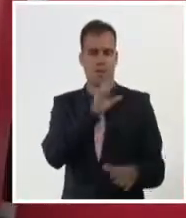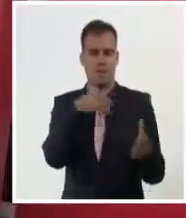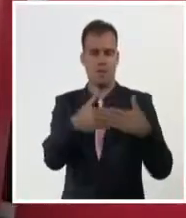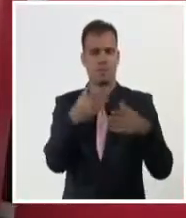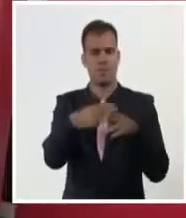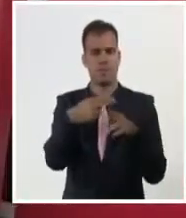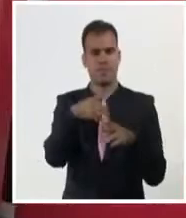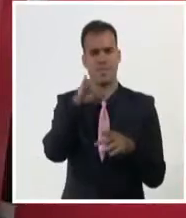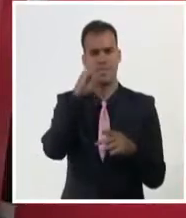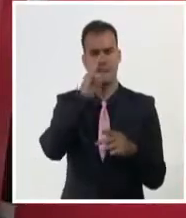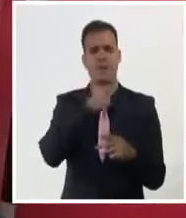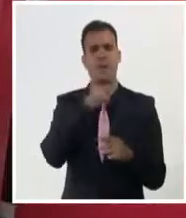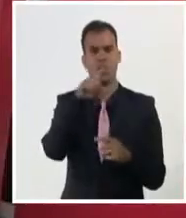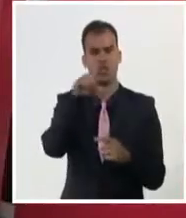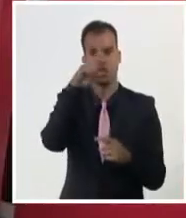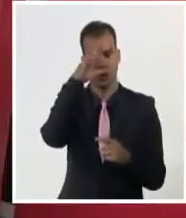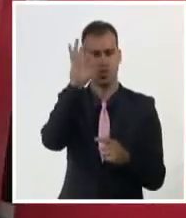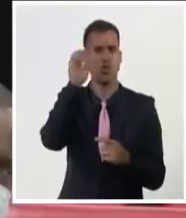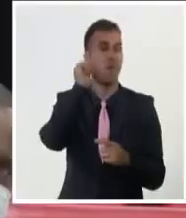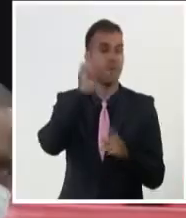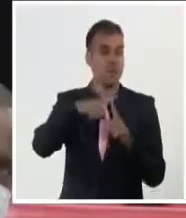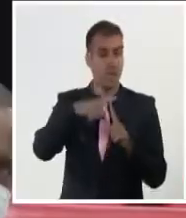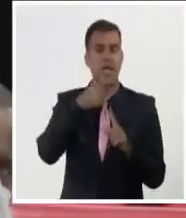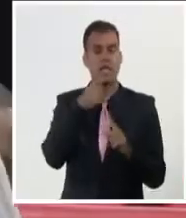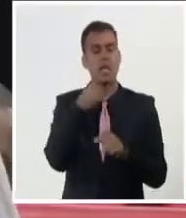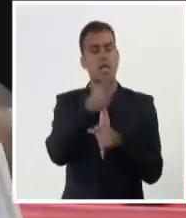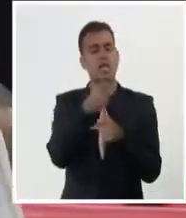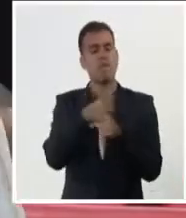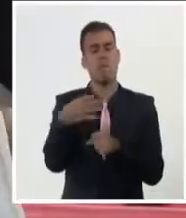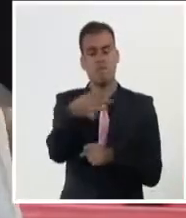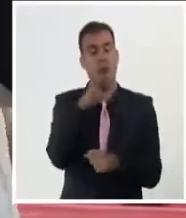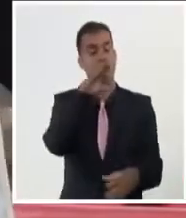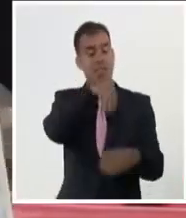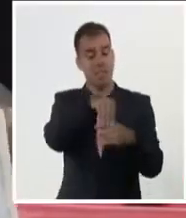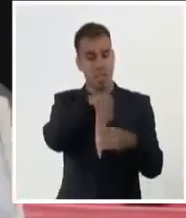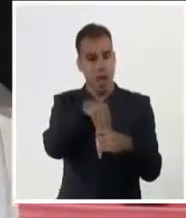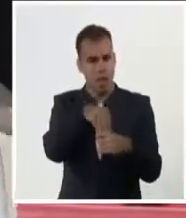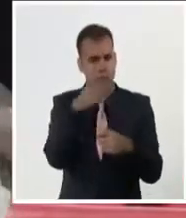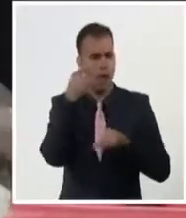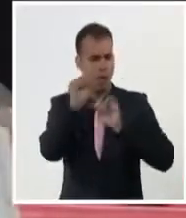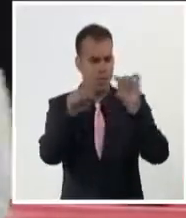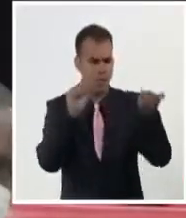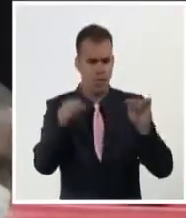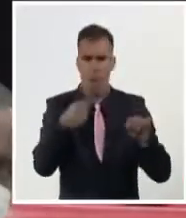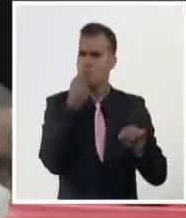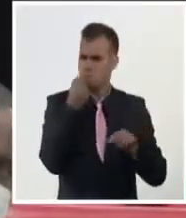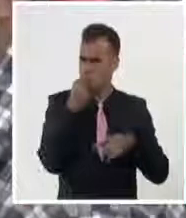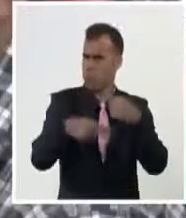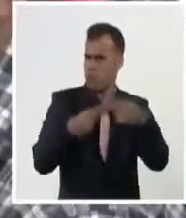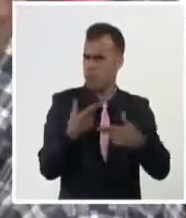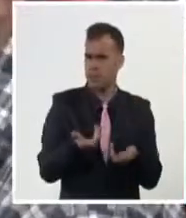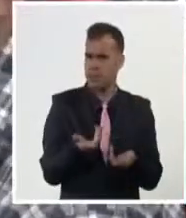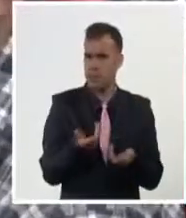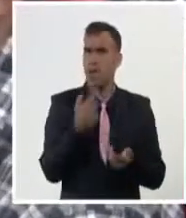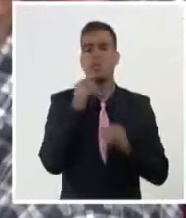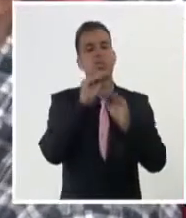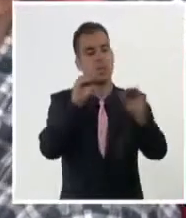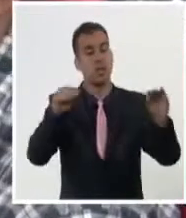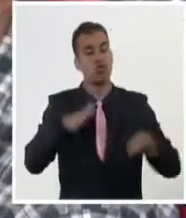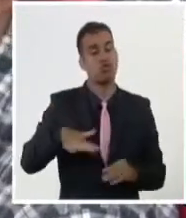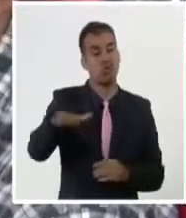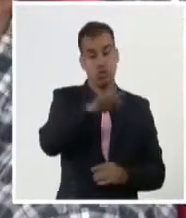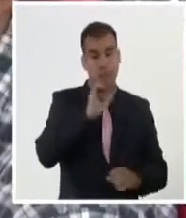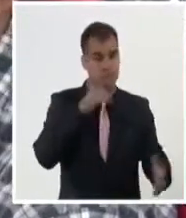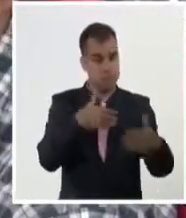que hoy se lleva a cabo en varias comunidades vulnerables del municipio demuestra cuánto se puede hacer en el territorio y llamó a todos los actores